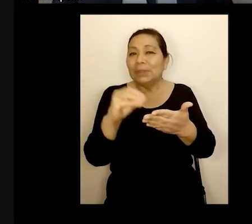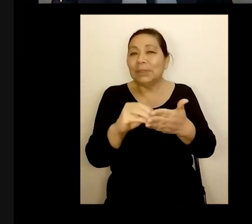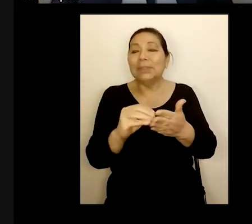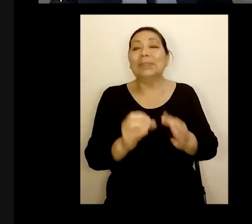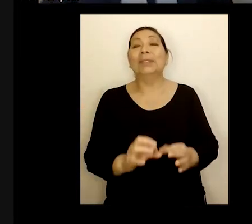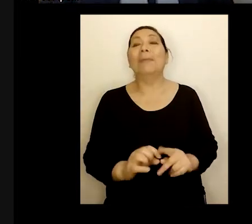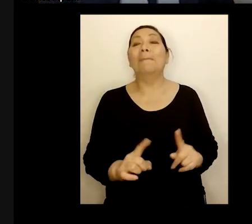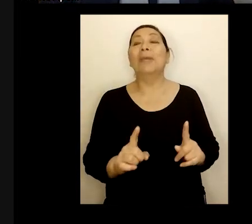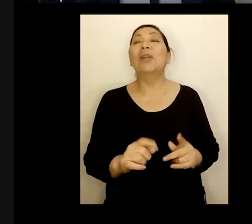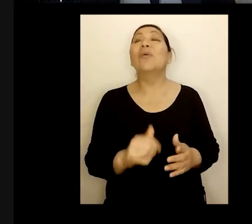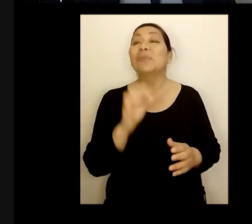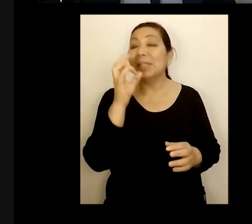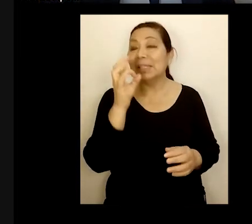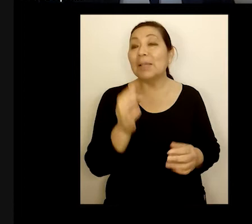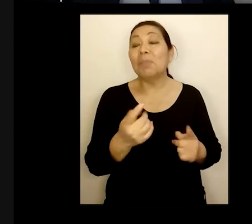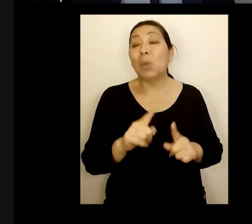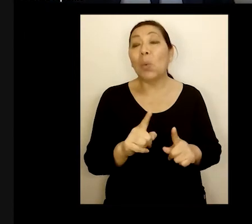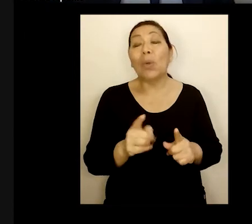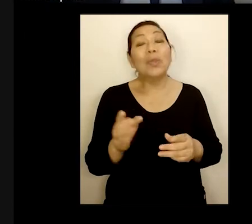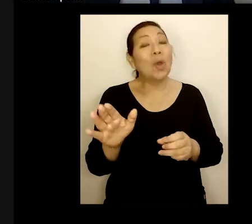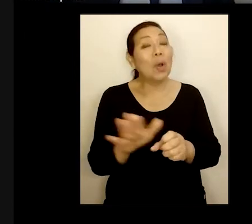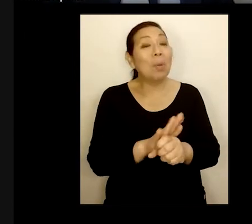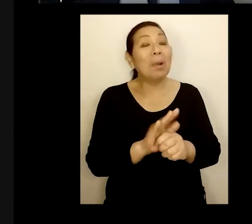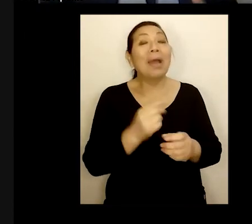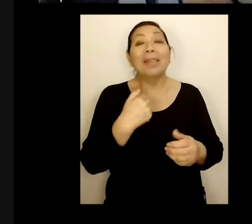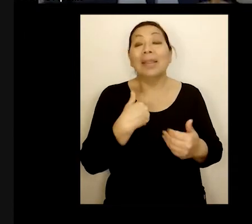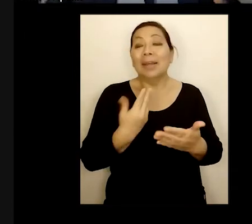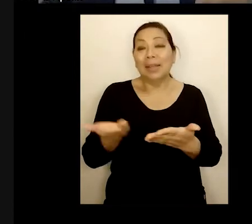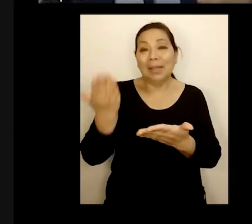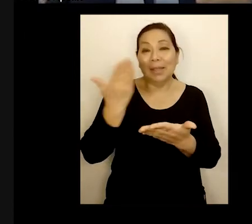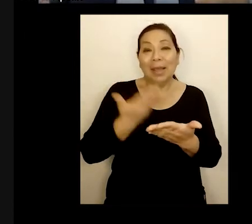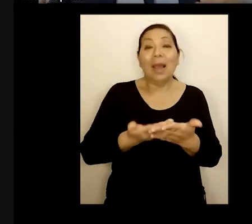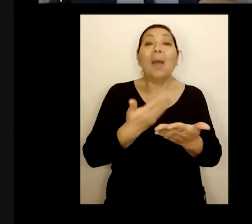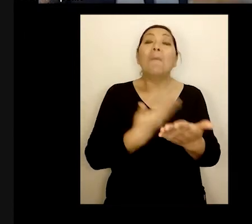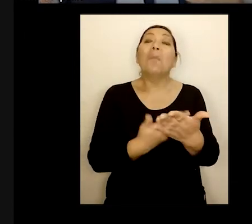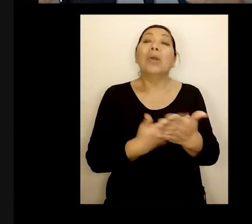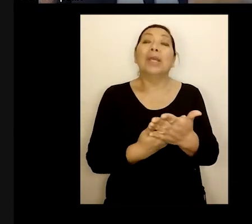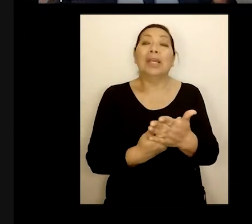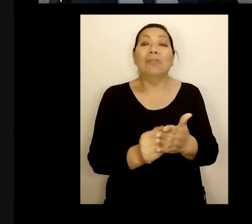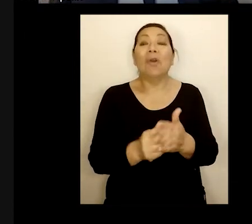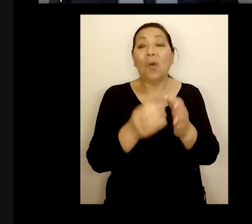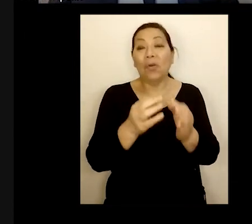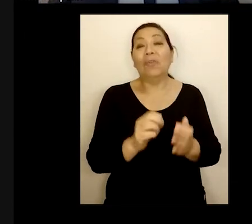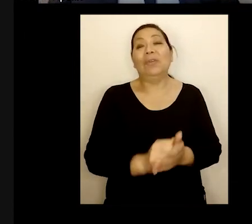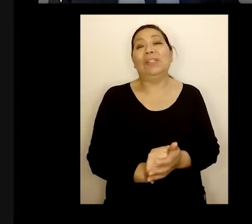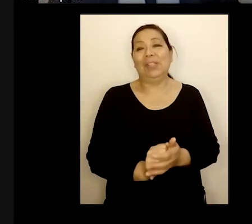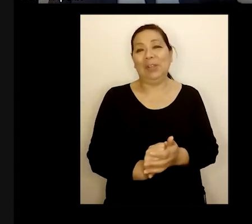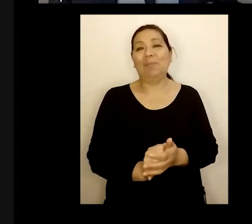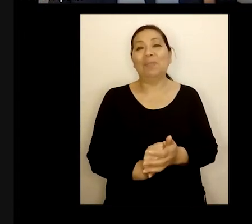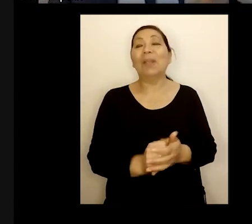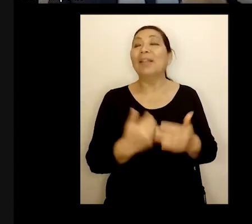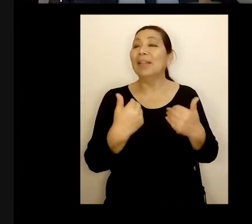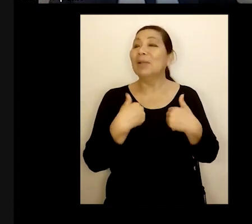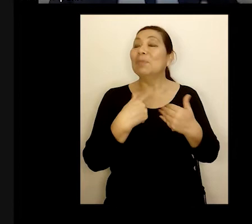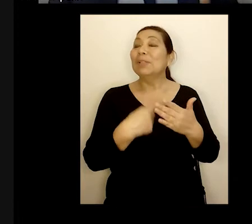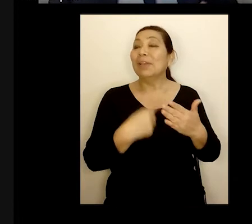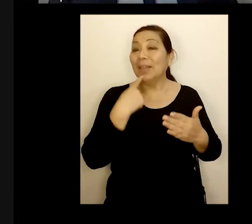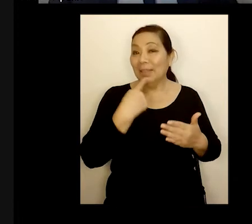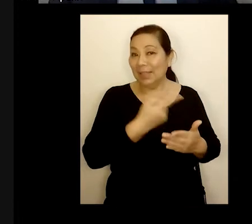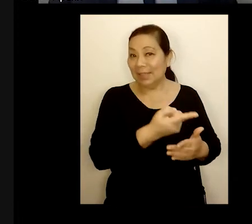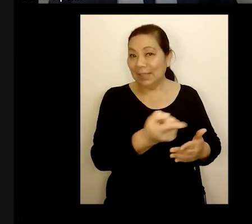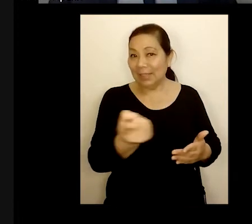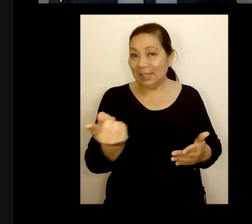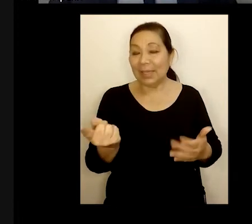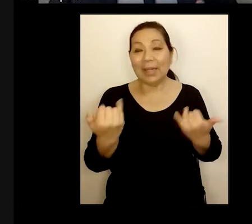prueba de oficio, ¿no? Es decir, siempre que hay un caso complejo, el juez debe incorporar la prueba de oficio. Debemos señalar, señores